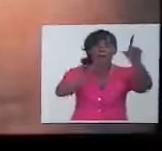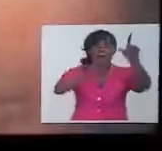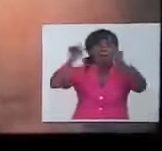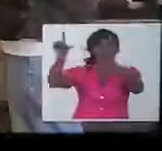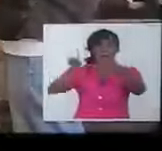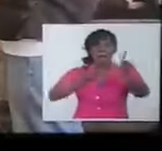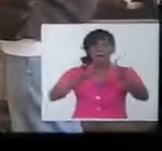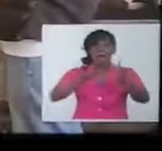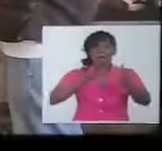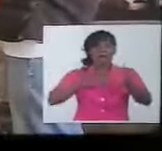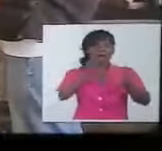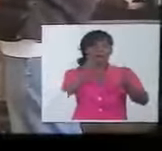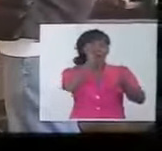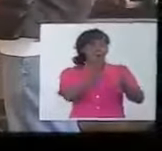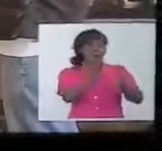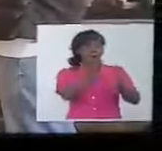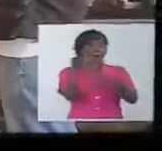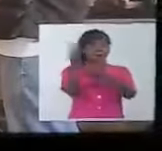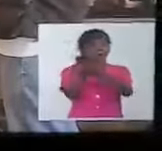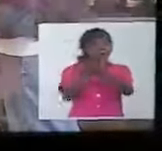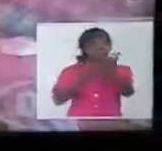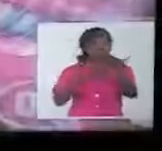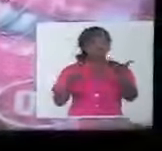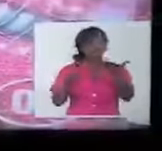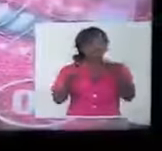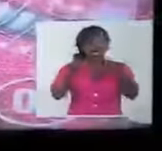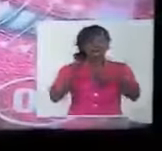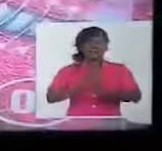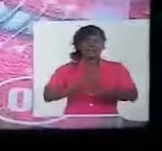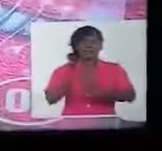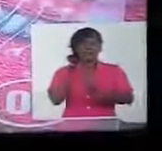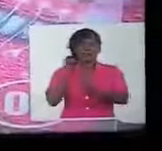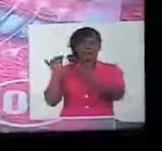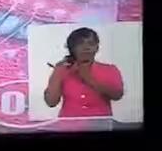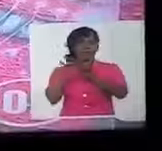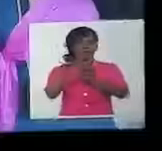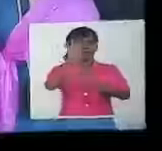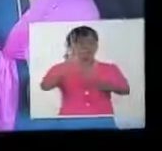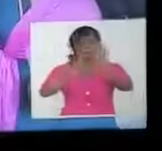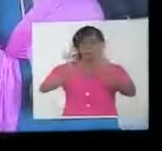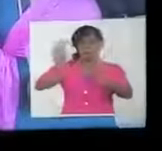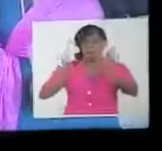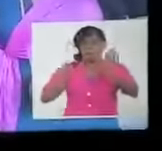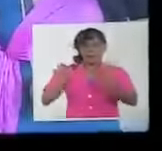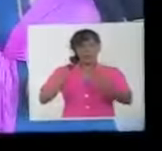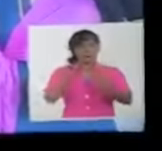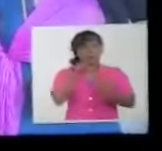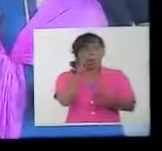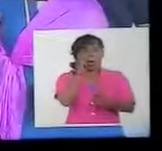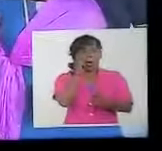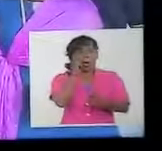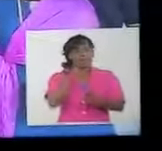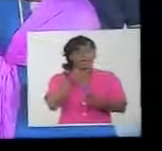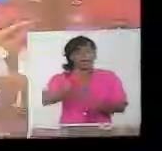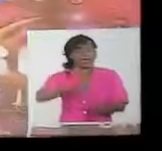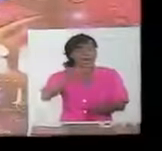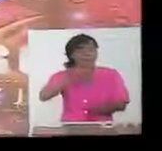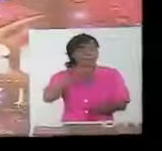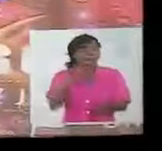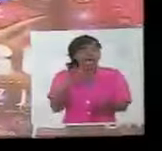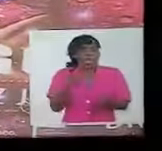estas piezas que se reúnen ahora en la exposición titulada Contigo. Brian Sánchez y Lester Hamlet nos cuentan acerca de la